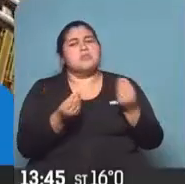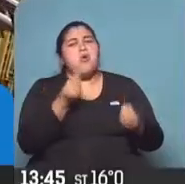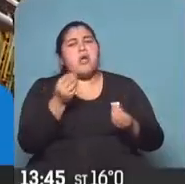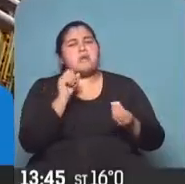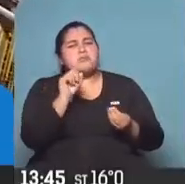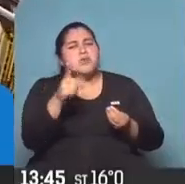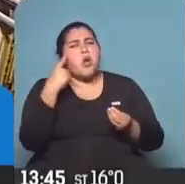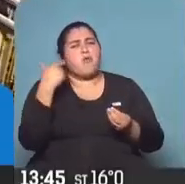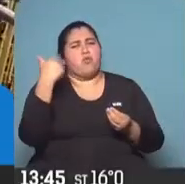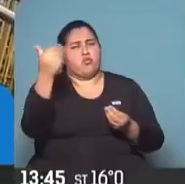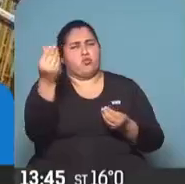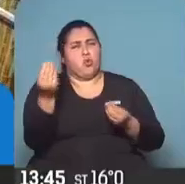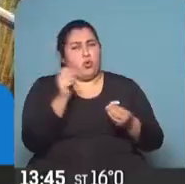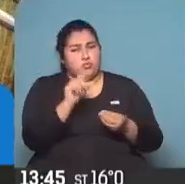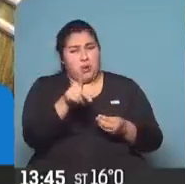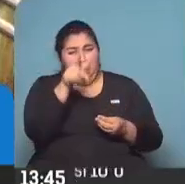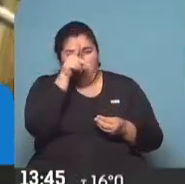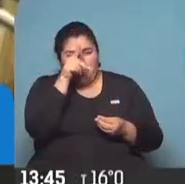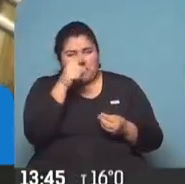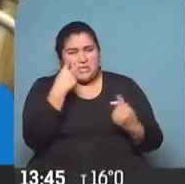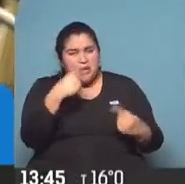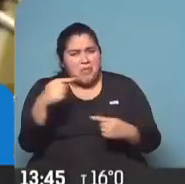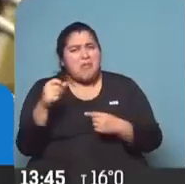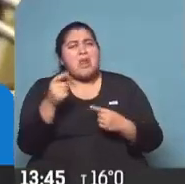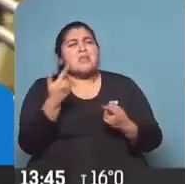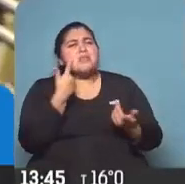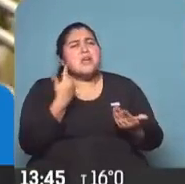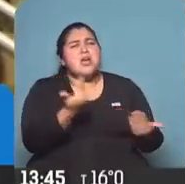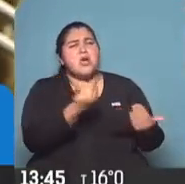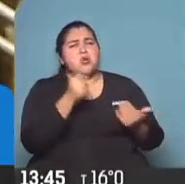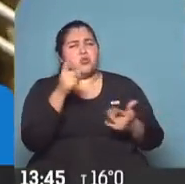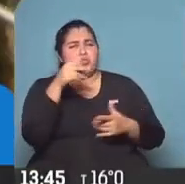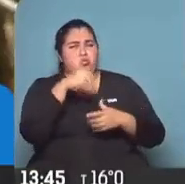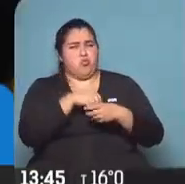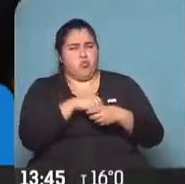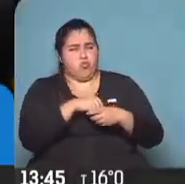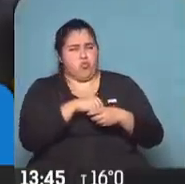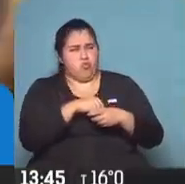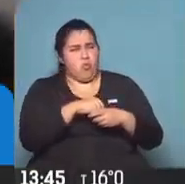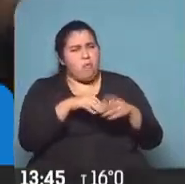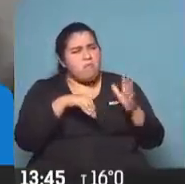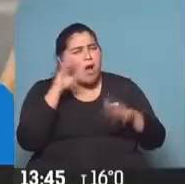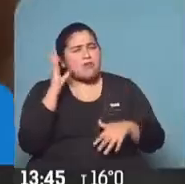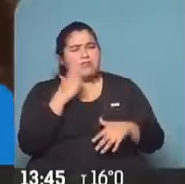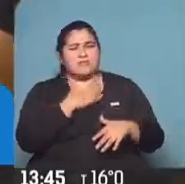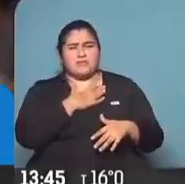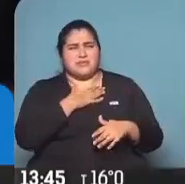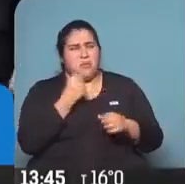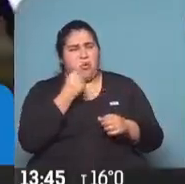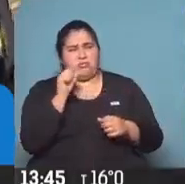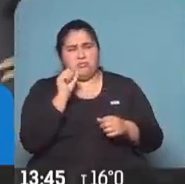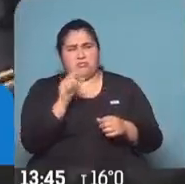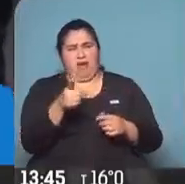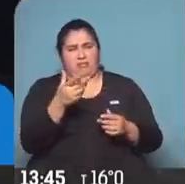futuras generaciones de policías fuego sagrado que alguien tenga o de norte los corazones y que jamás se